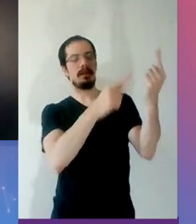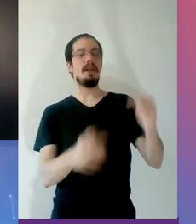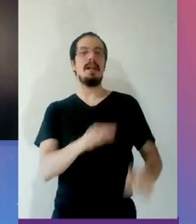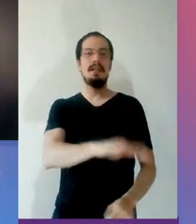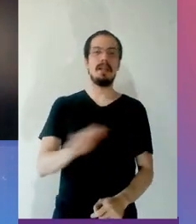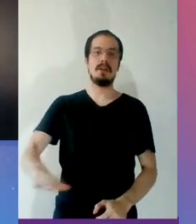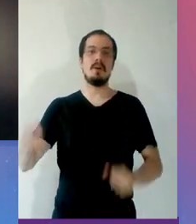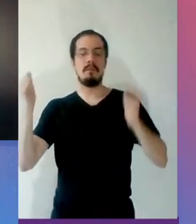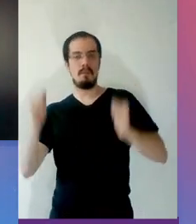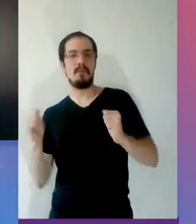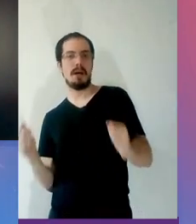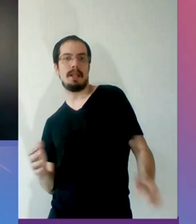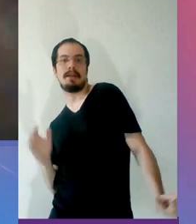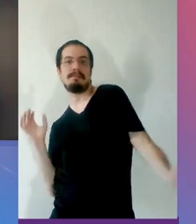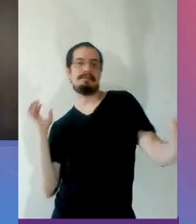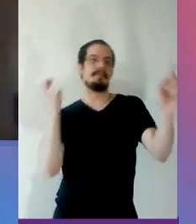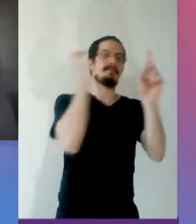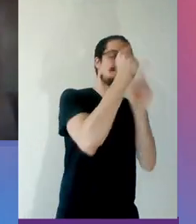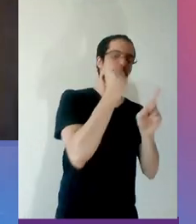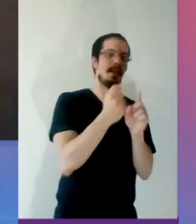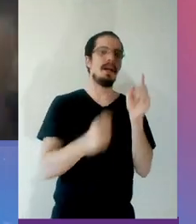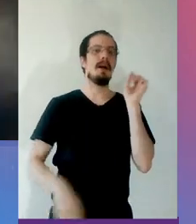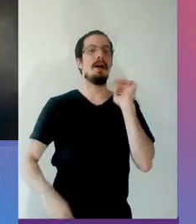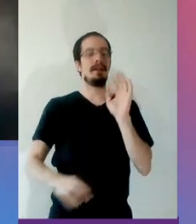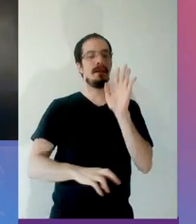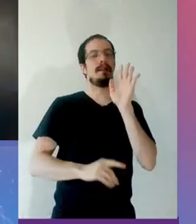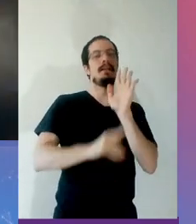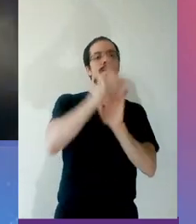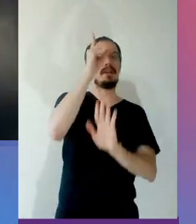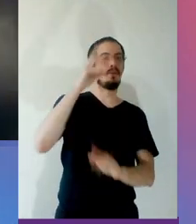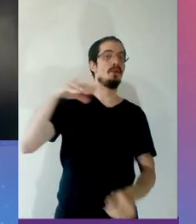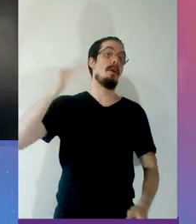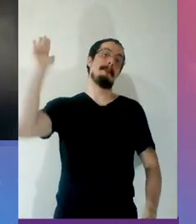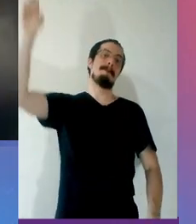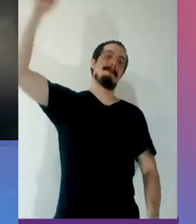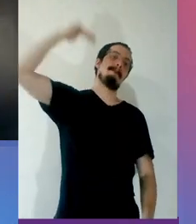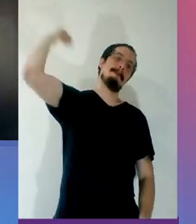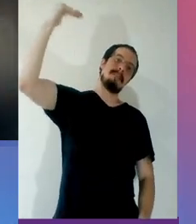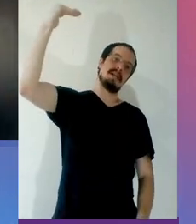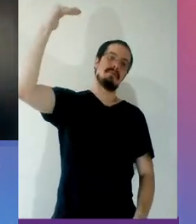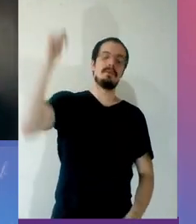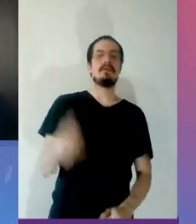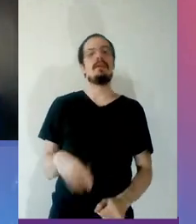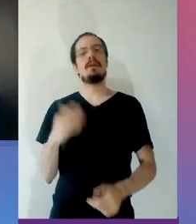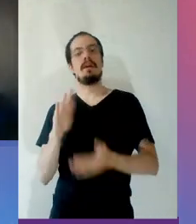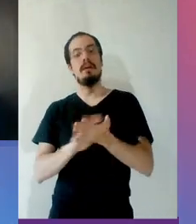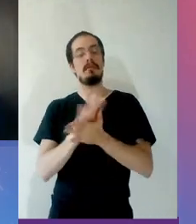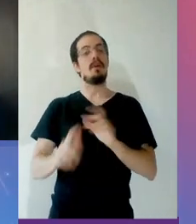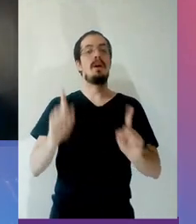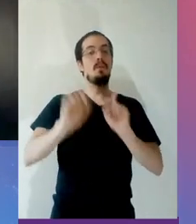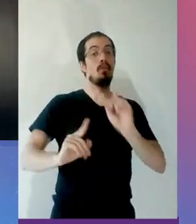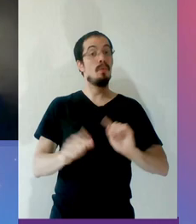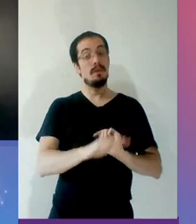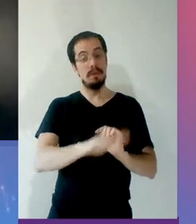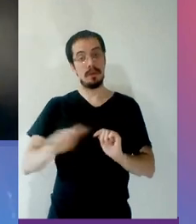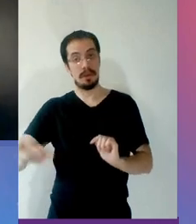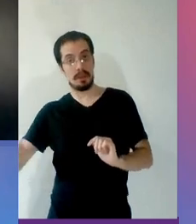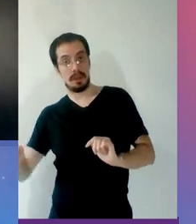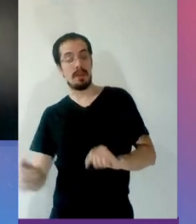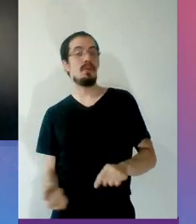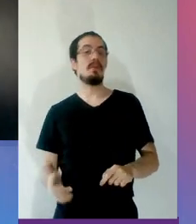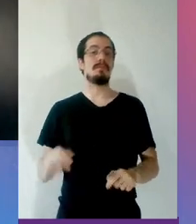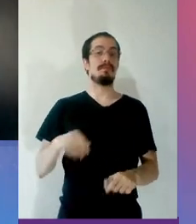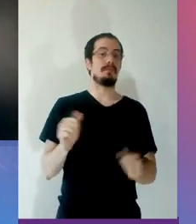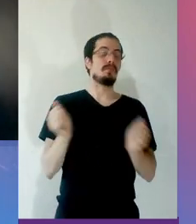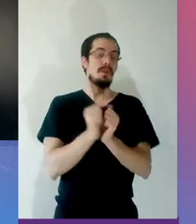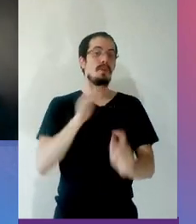de acuerdo al potencial que tengan, como decía la doctora también. O sea, el niño que tiene una discapacidad también tiene derecho a interactuar con los otros, a